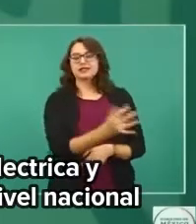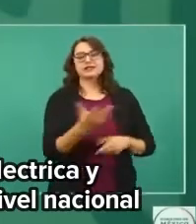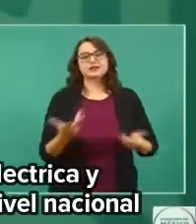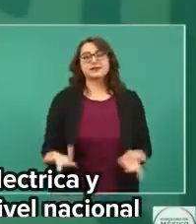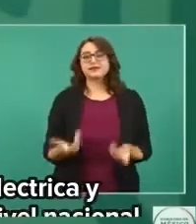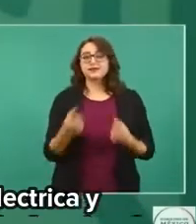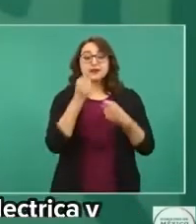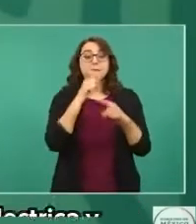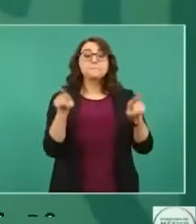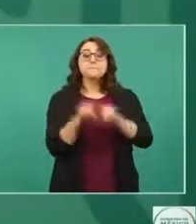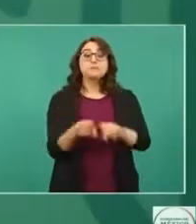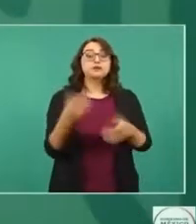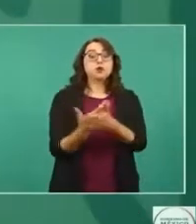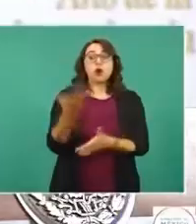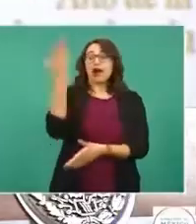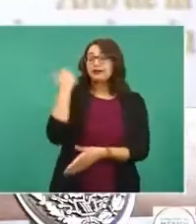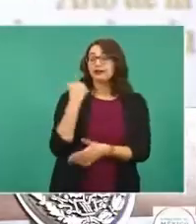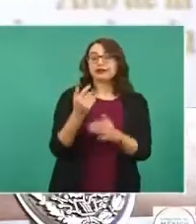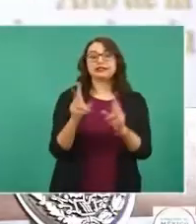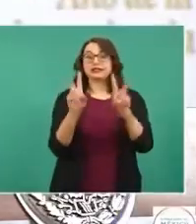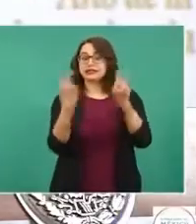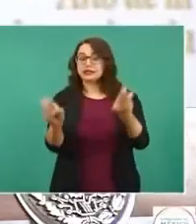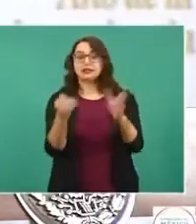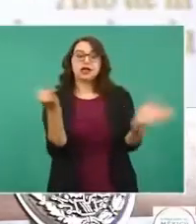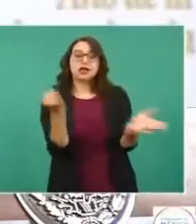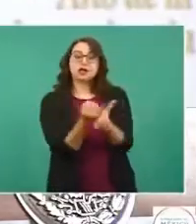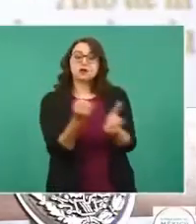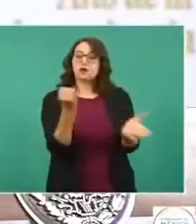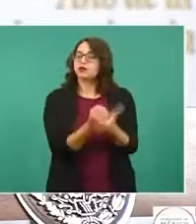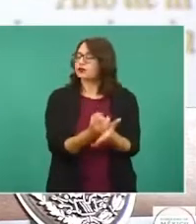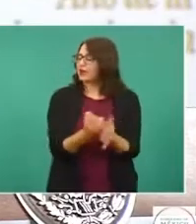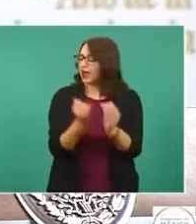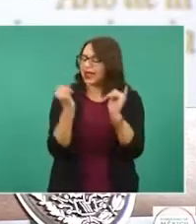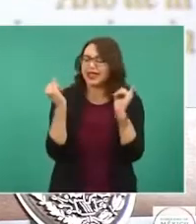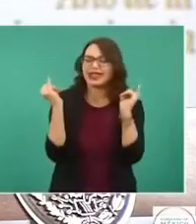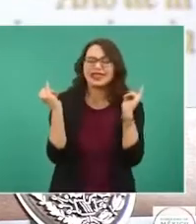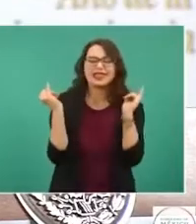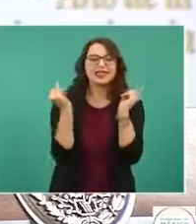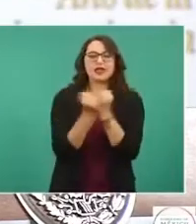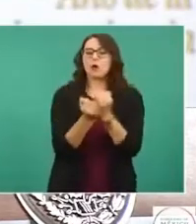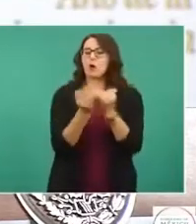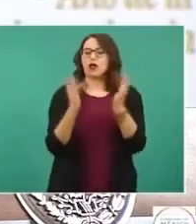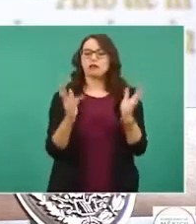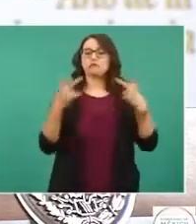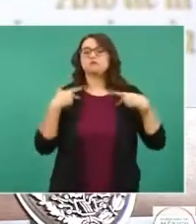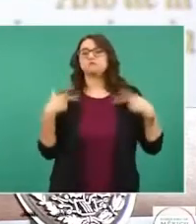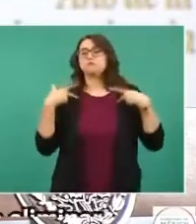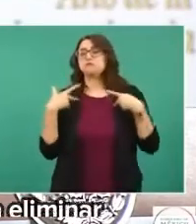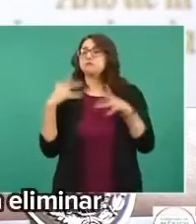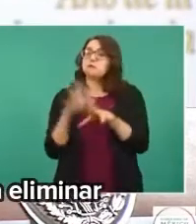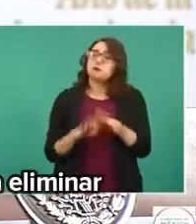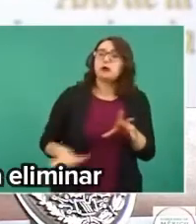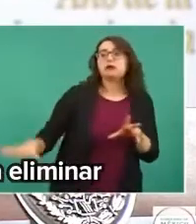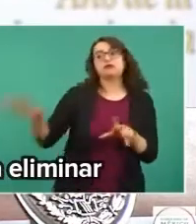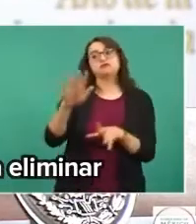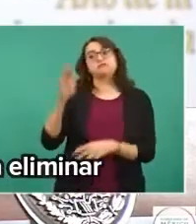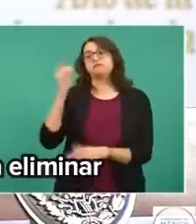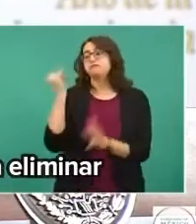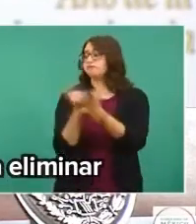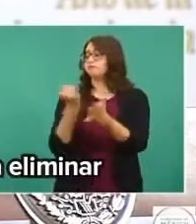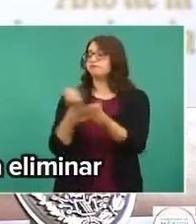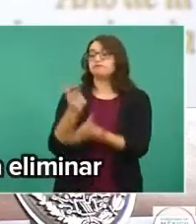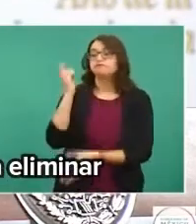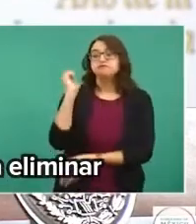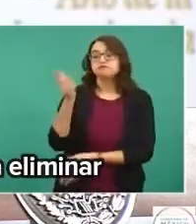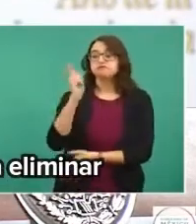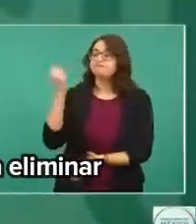impuestos, de cómo a todos se les exigía pagar impuestos,